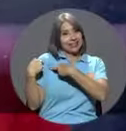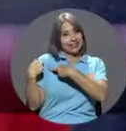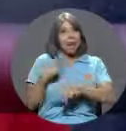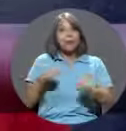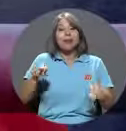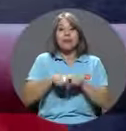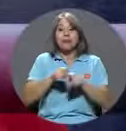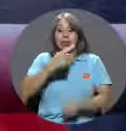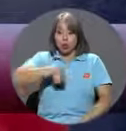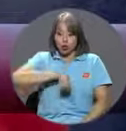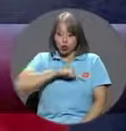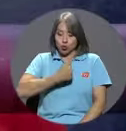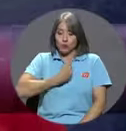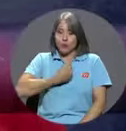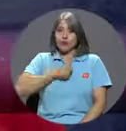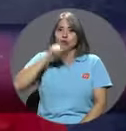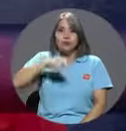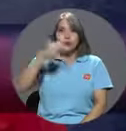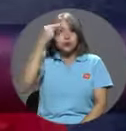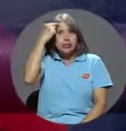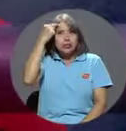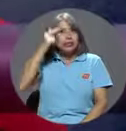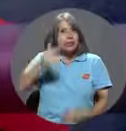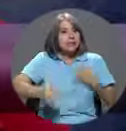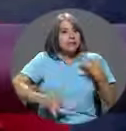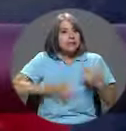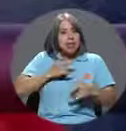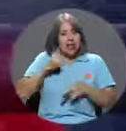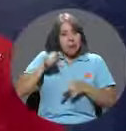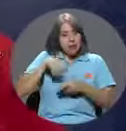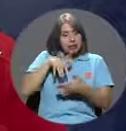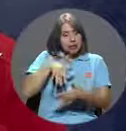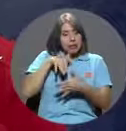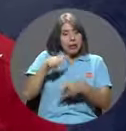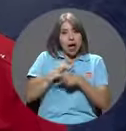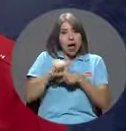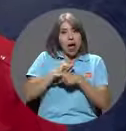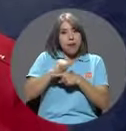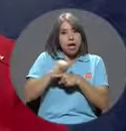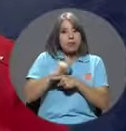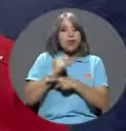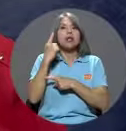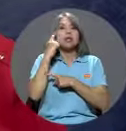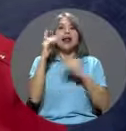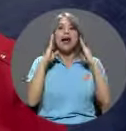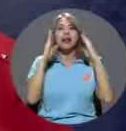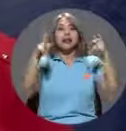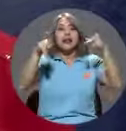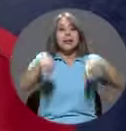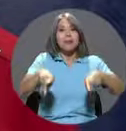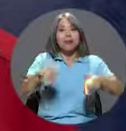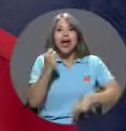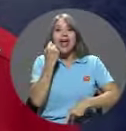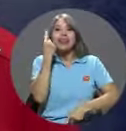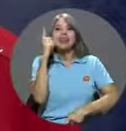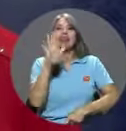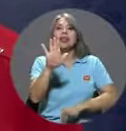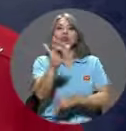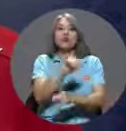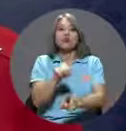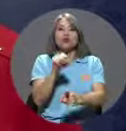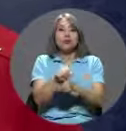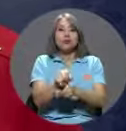nosotros mismos tenemos que sensibilizarnos y capacitarnos en poder atender a la persona y entender ese contexto y